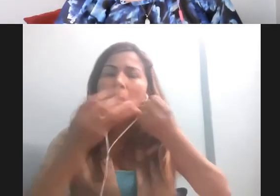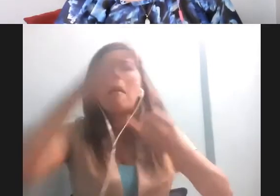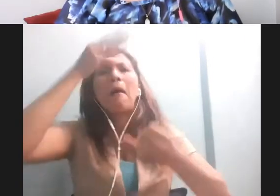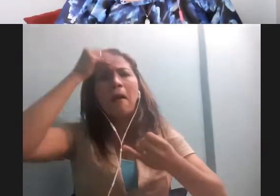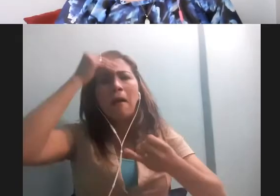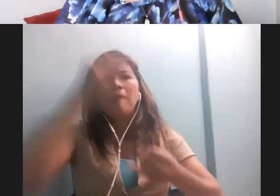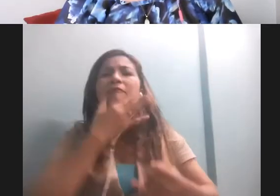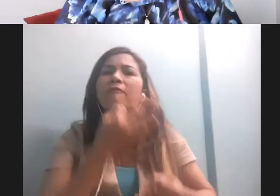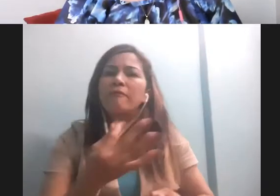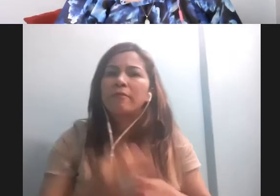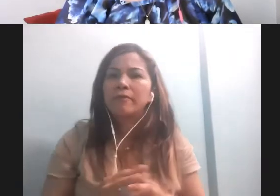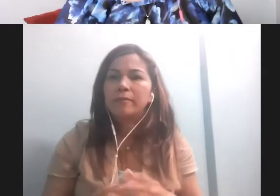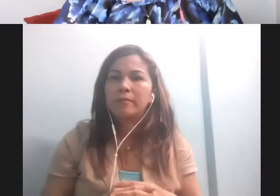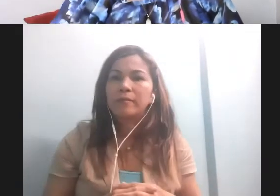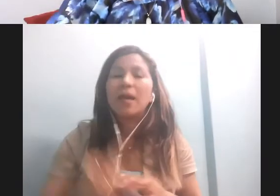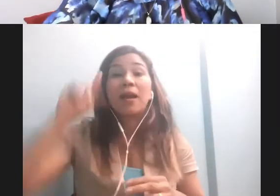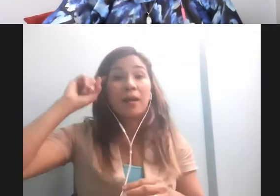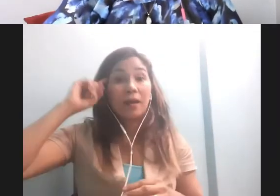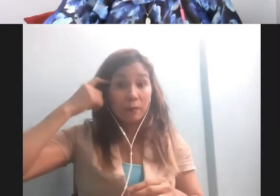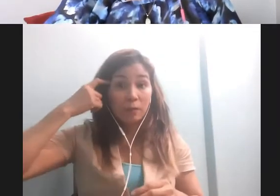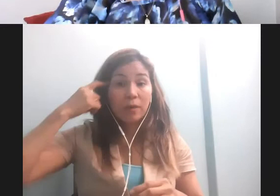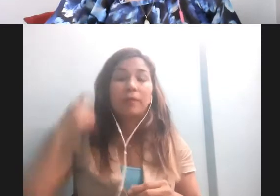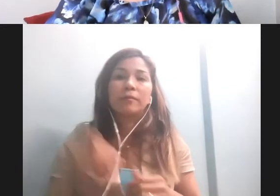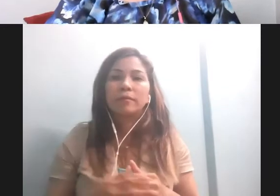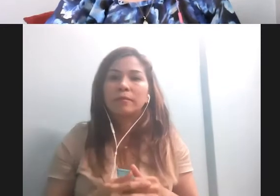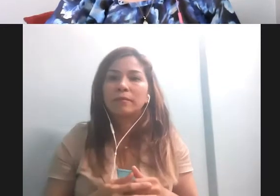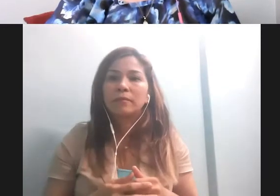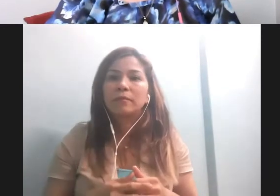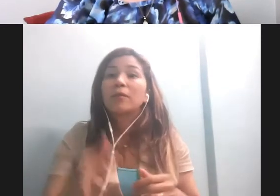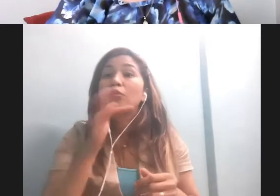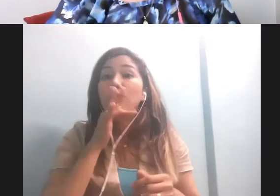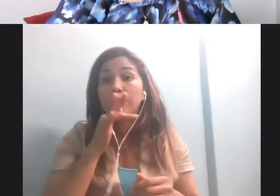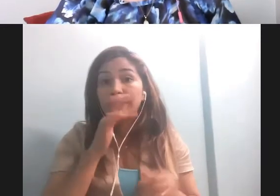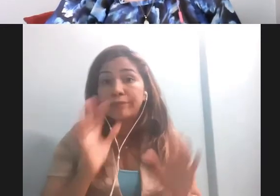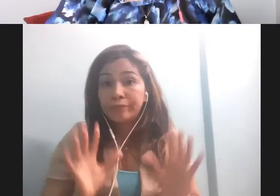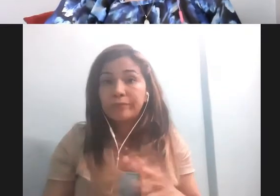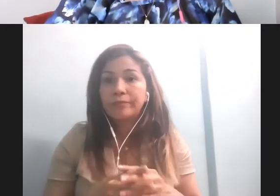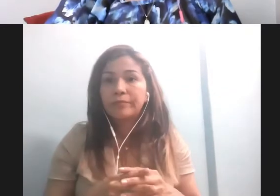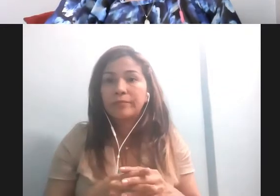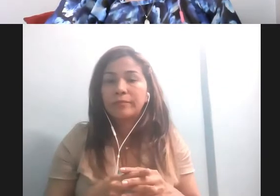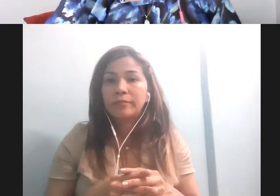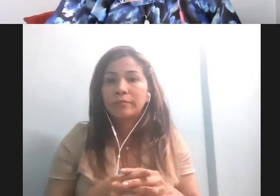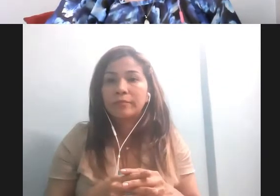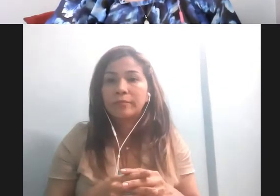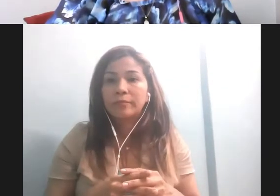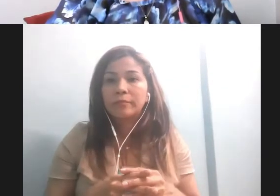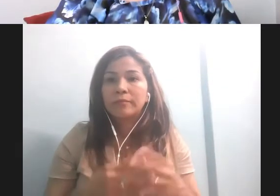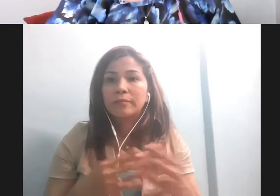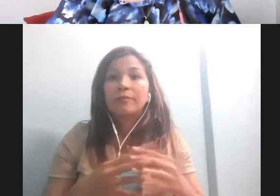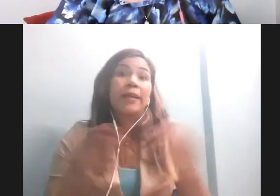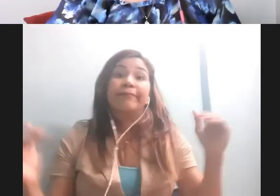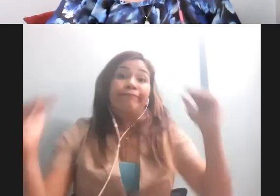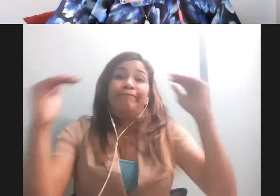Ahora bien, recordemos que la verdad es que todavía, aunque es lo que esperamos, todavía realmente la igualdad y equiparación de oportunidades no es una